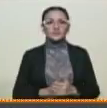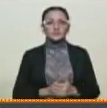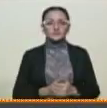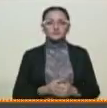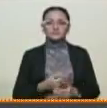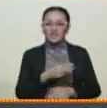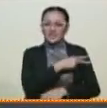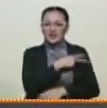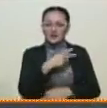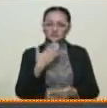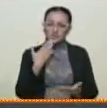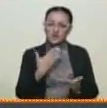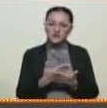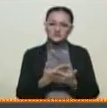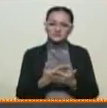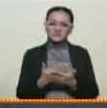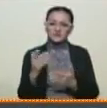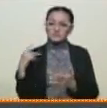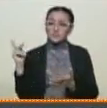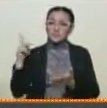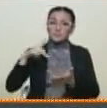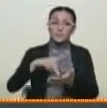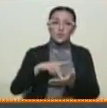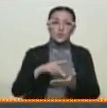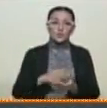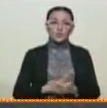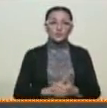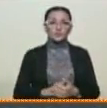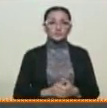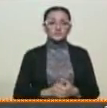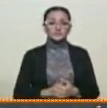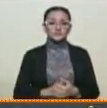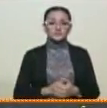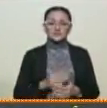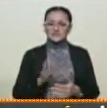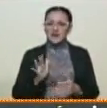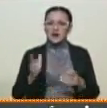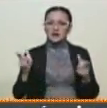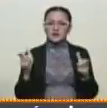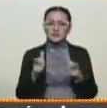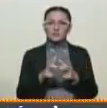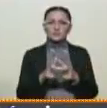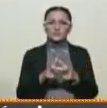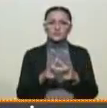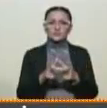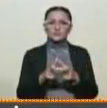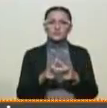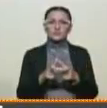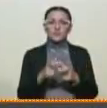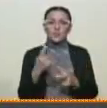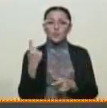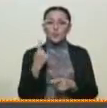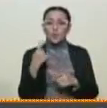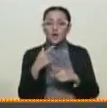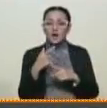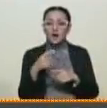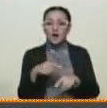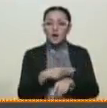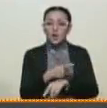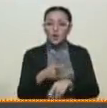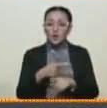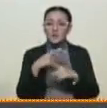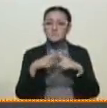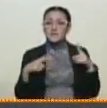nuestra delegación desde nuestra llegada. Hemos tenido una reunión de una hora y media